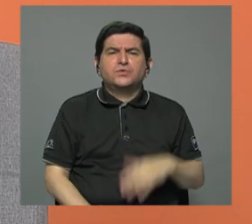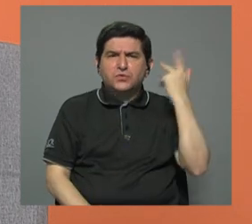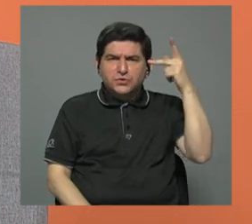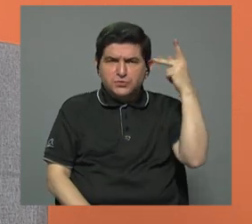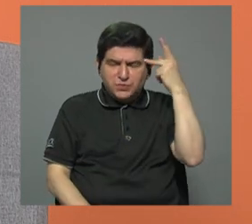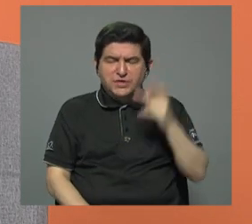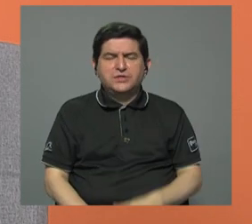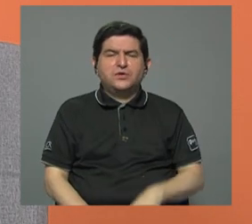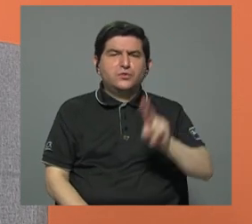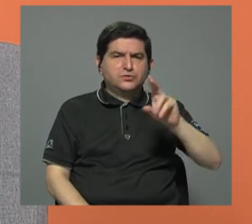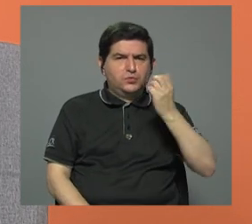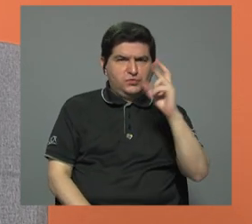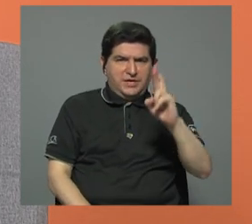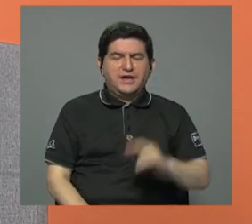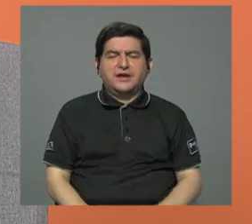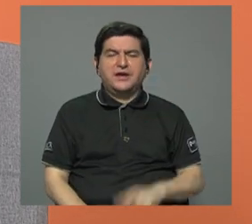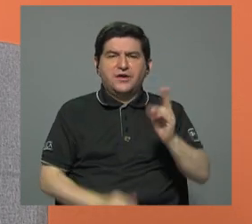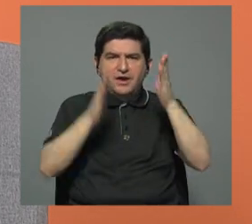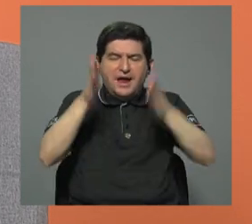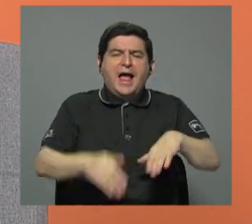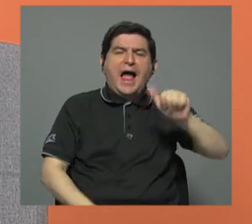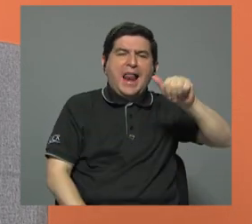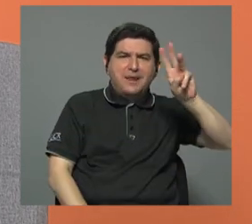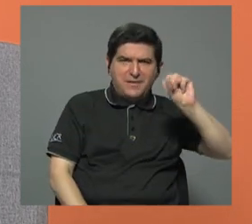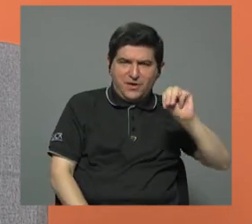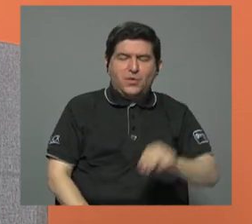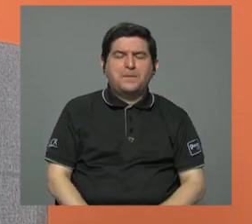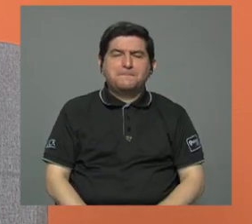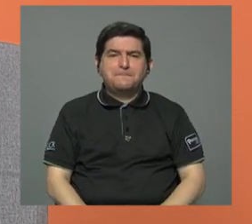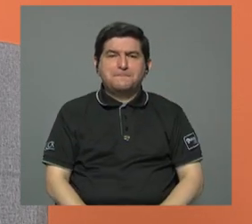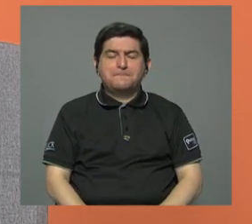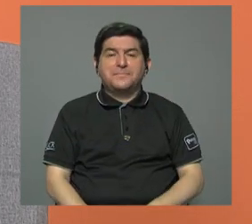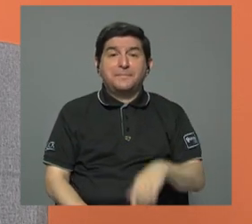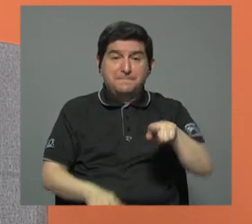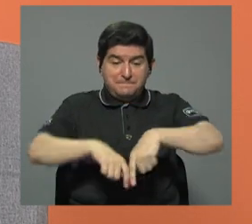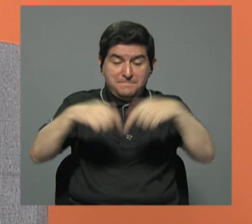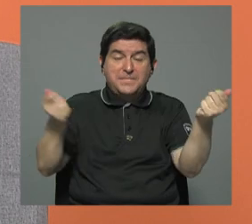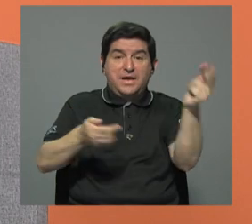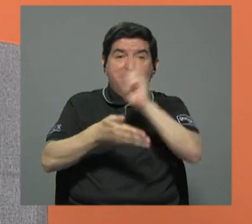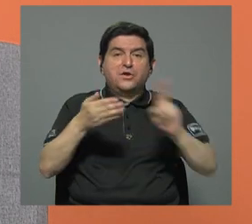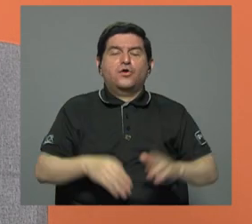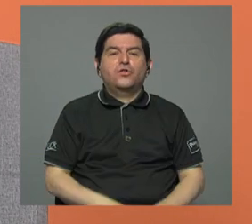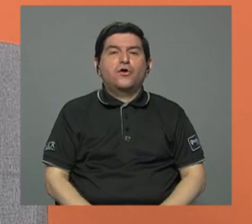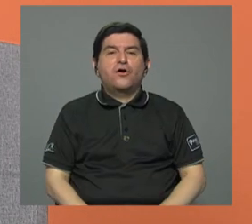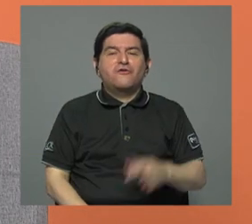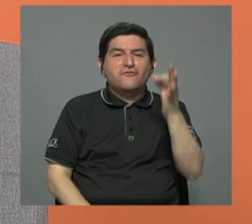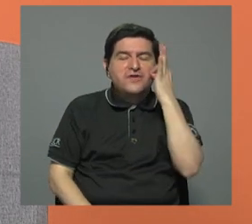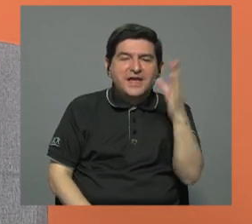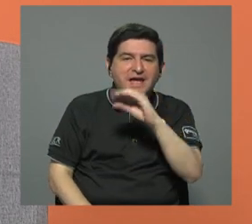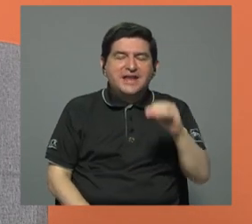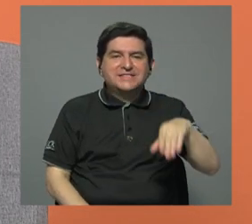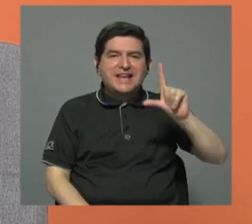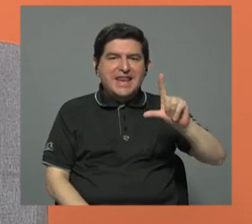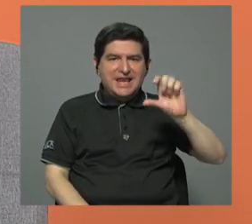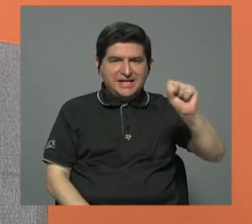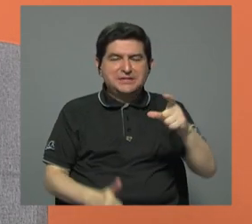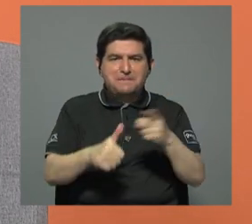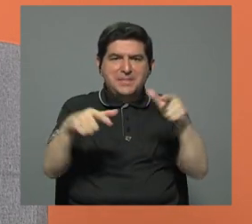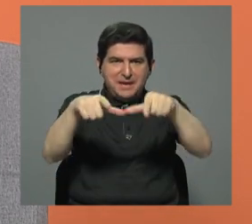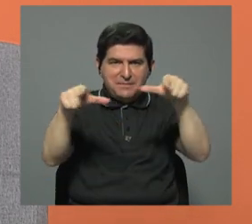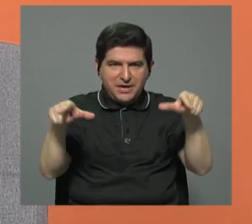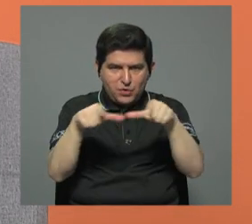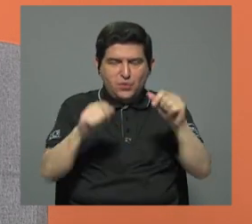de Costa Rica, y es una nota del compañero Álvaro Murillo del Semanario Universidad. Figueres y Saborío están en el primer